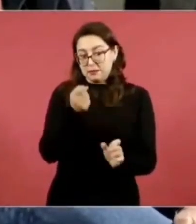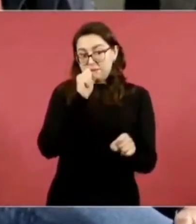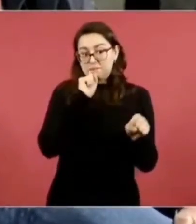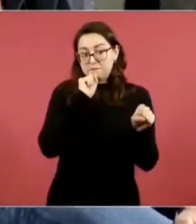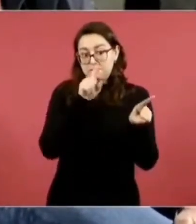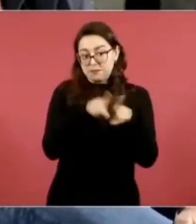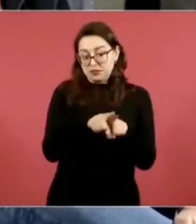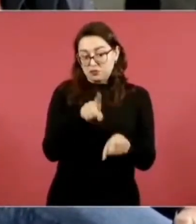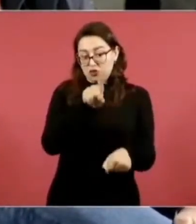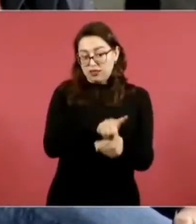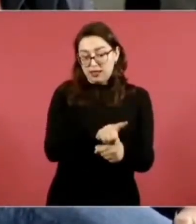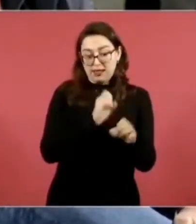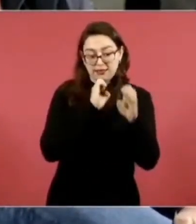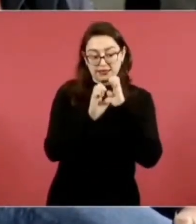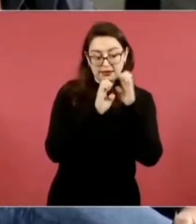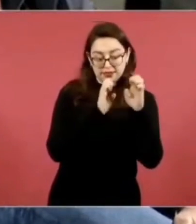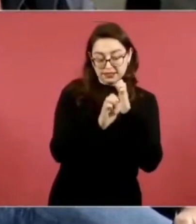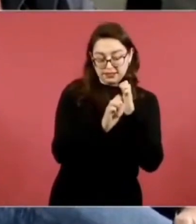conferencia mañanera.